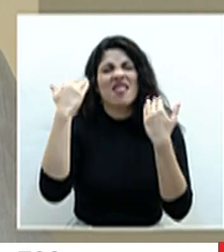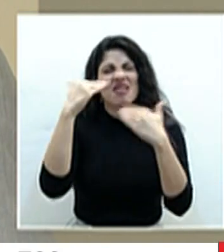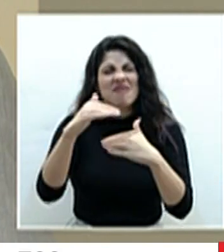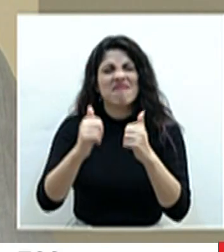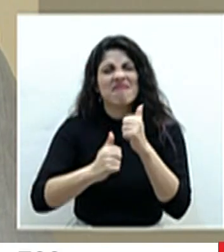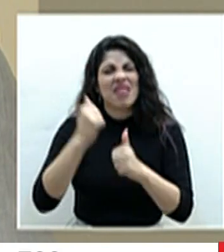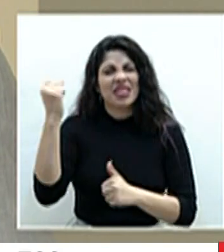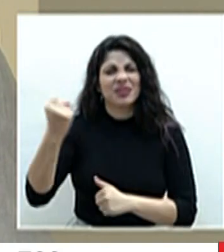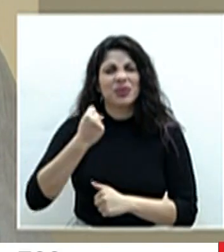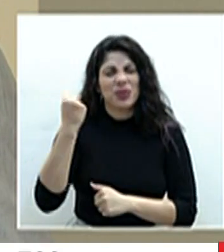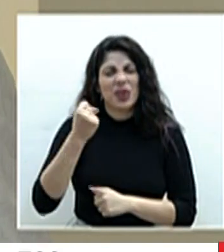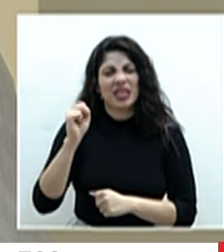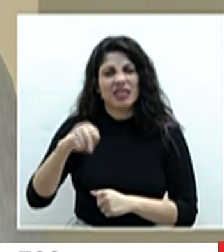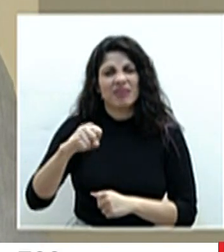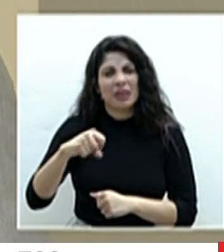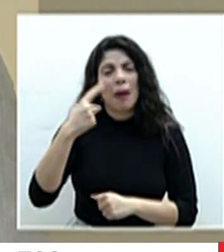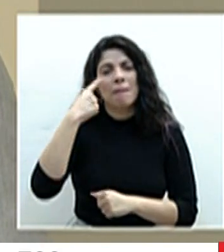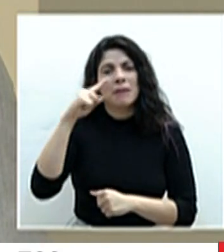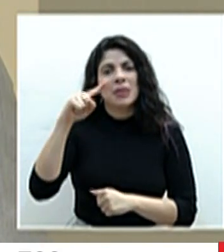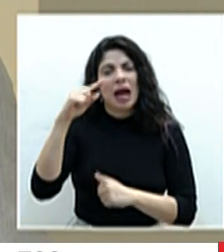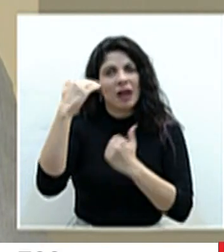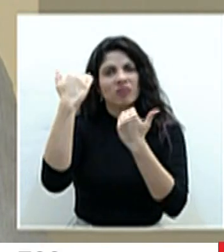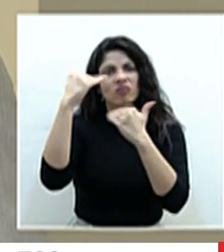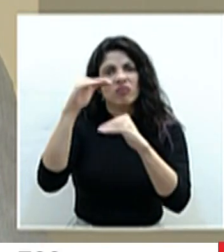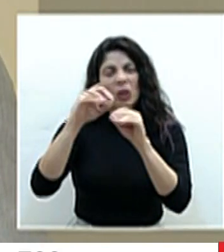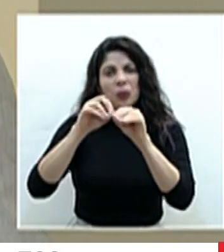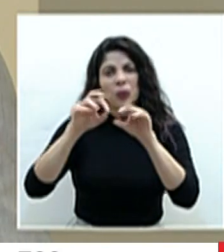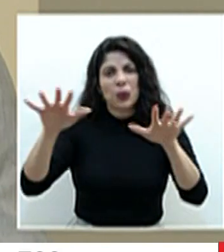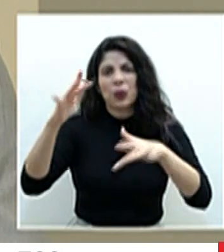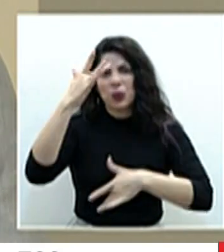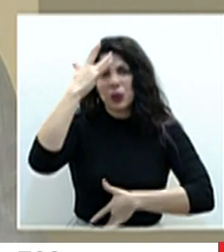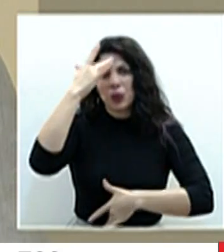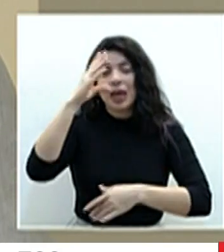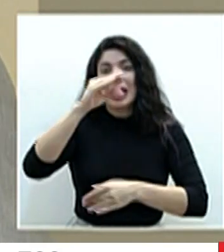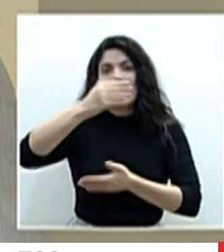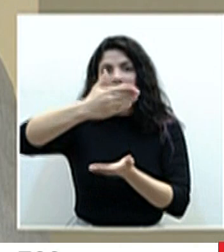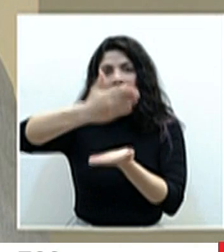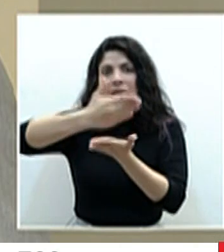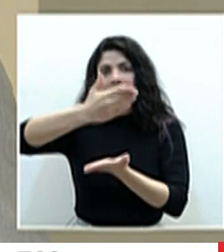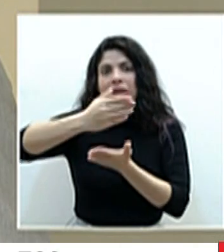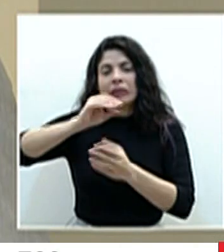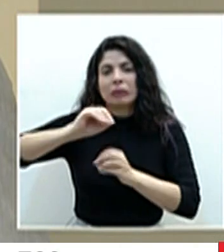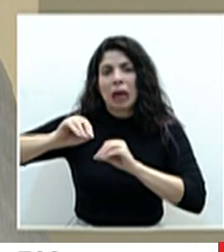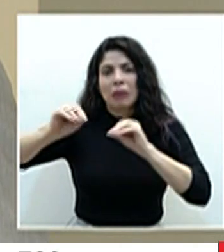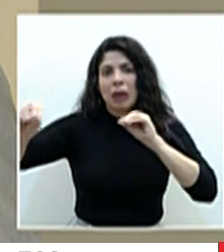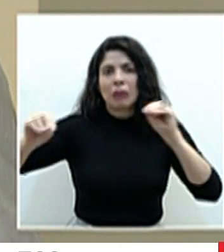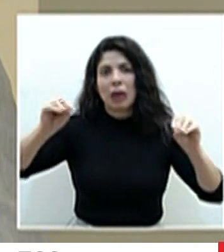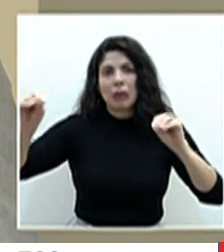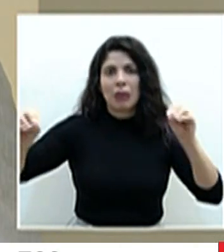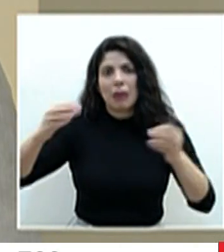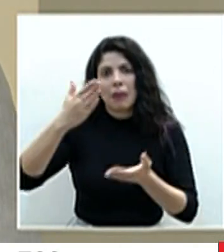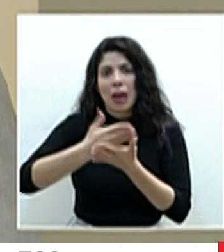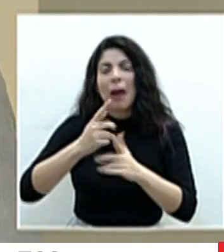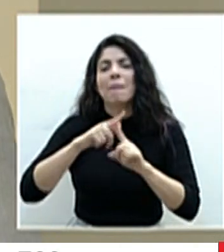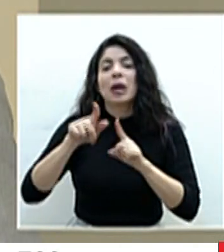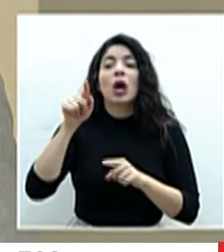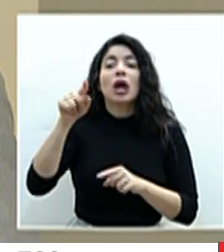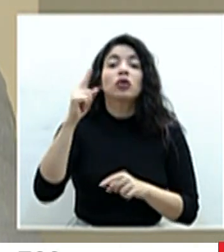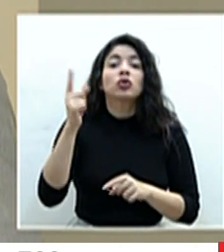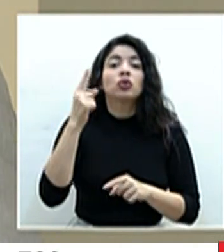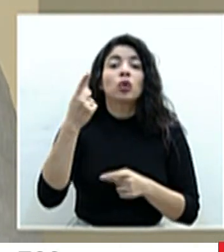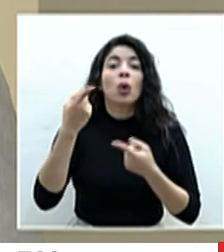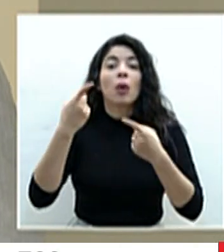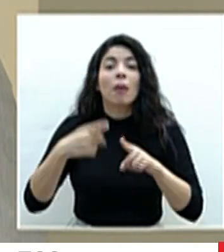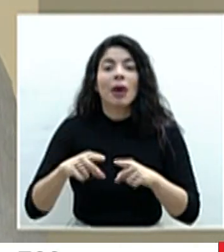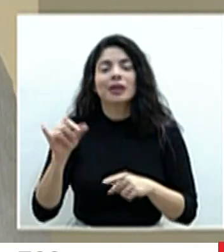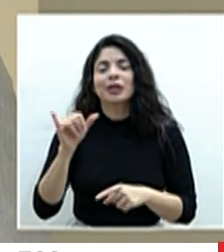restrictivas para limitar justamente la expansión de la transmisión y cortar más bien las cadenas de transmisión. Pero bueno, eso sería justamente, como